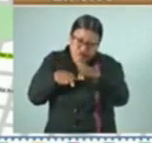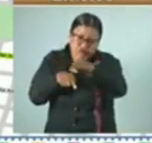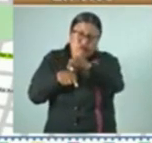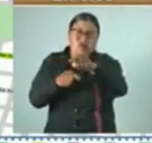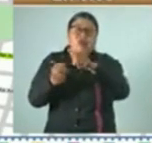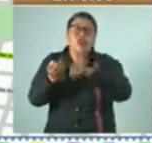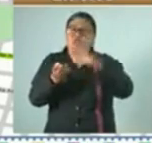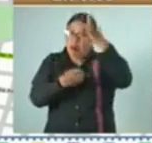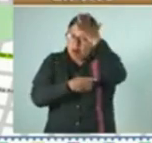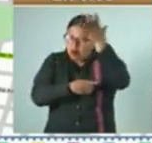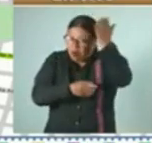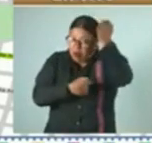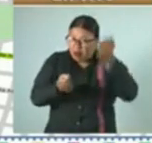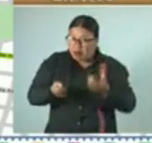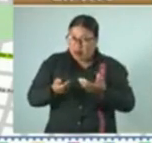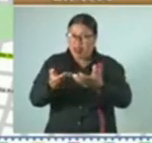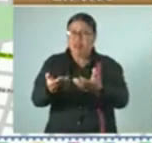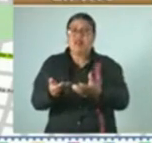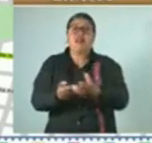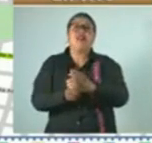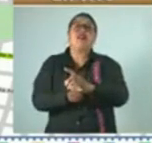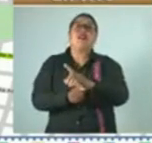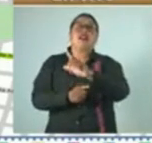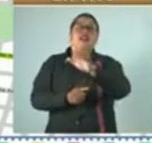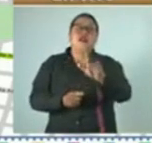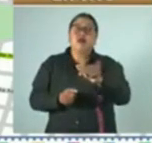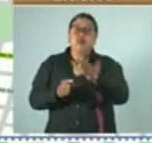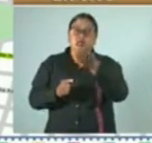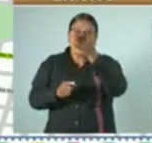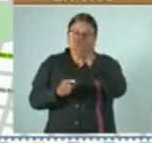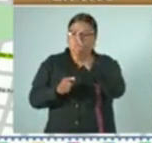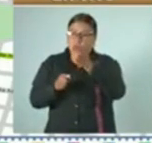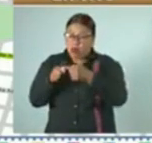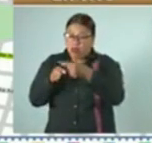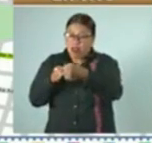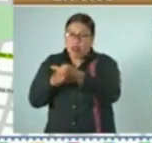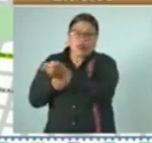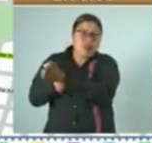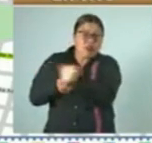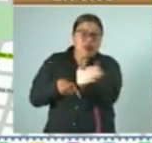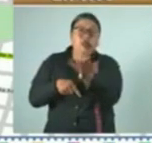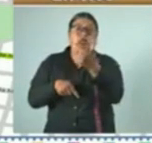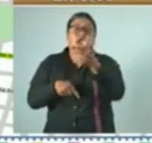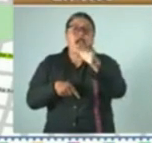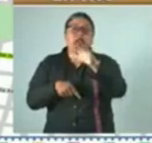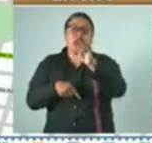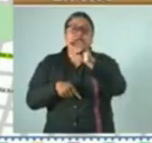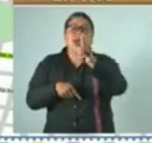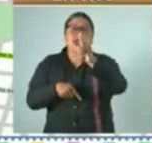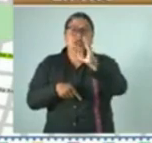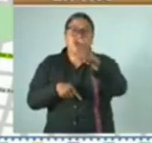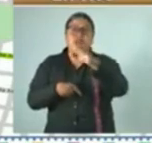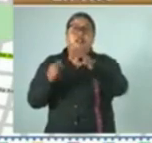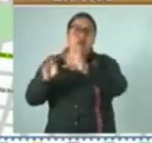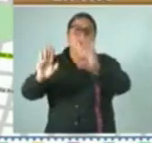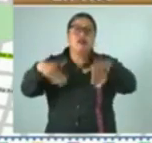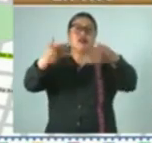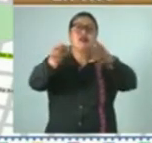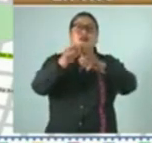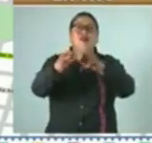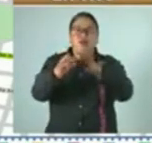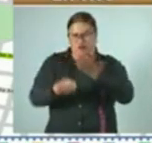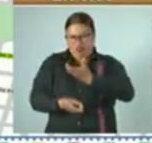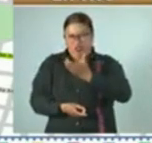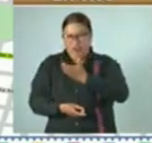a Morelos. Recorrerá solo una cuadra y girará en la calle García Vigil hasta la Alameda de León, donde